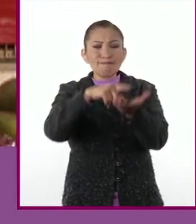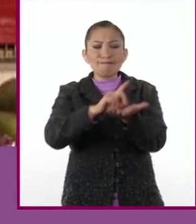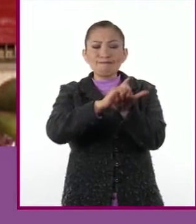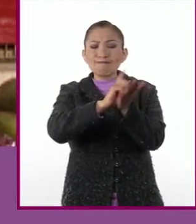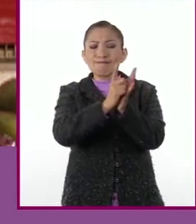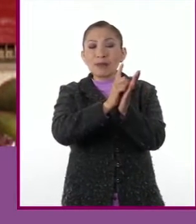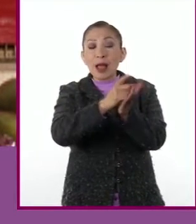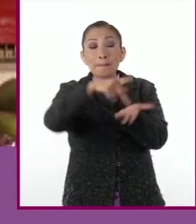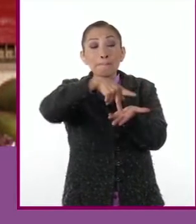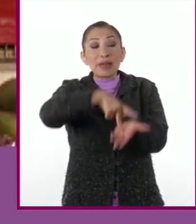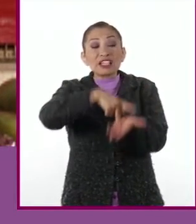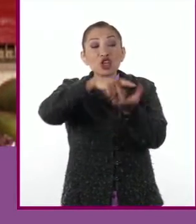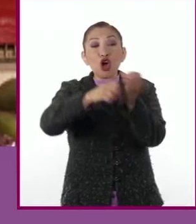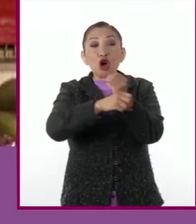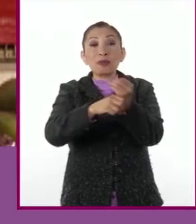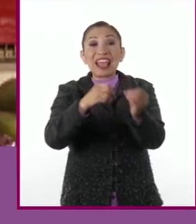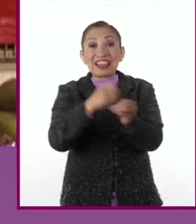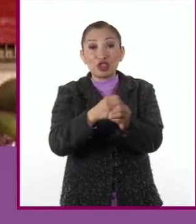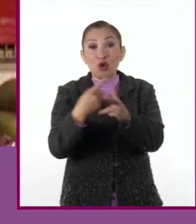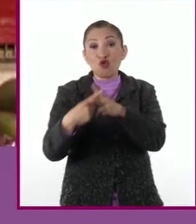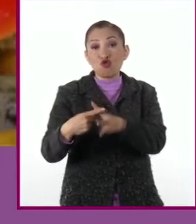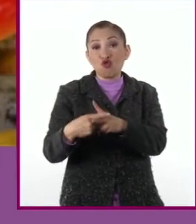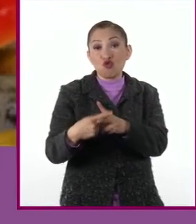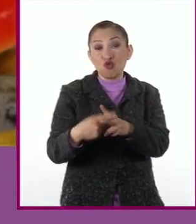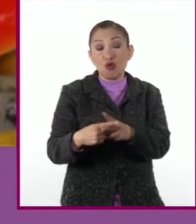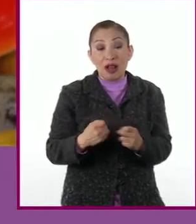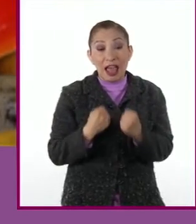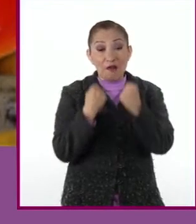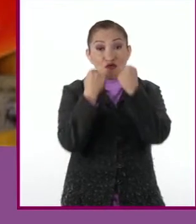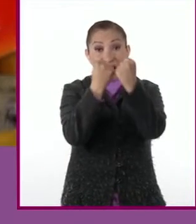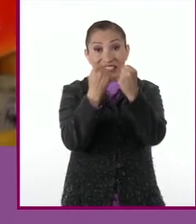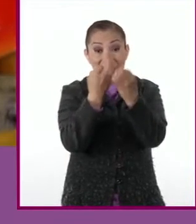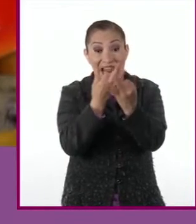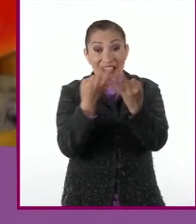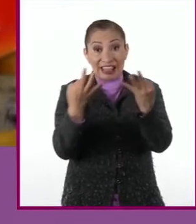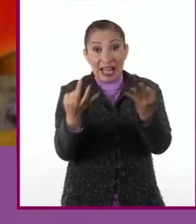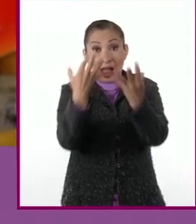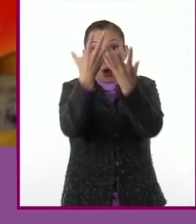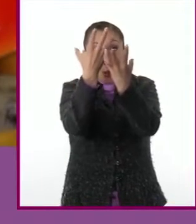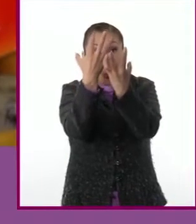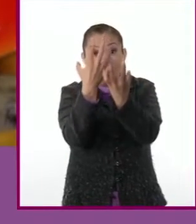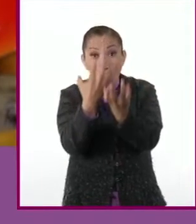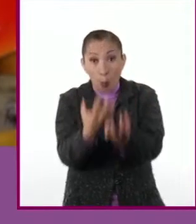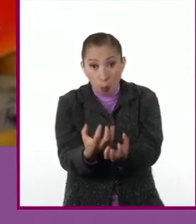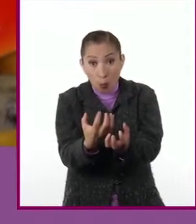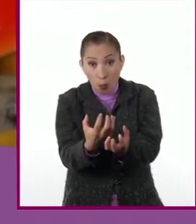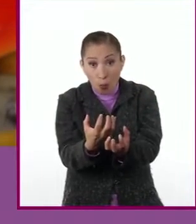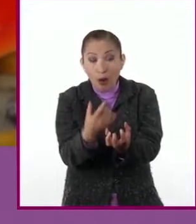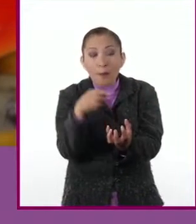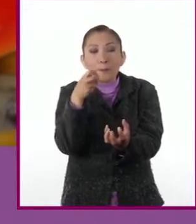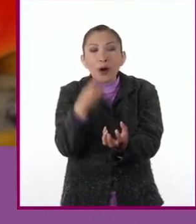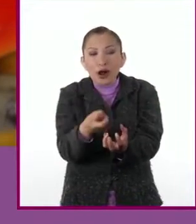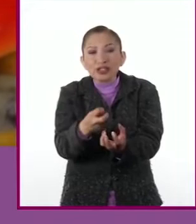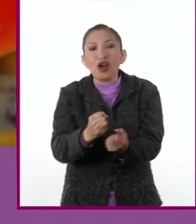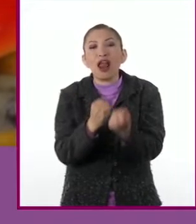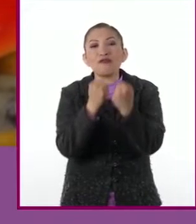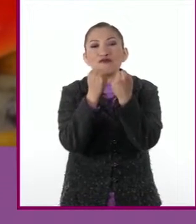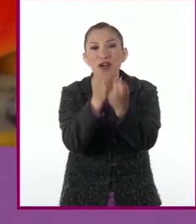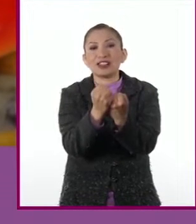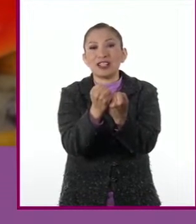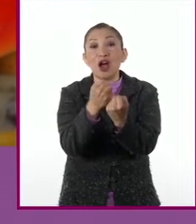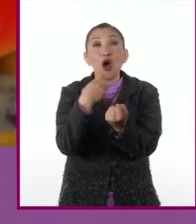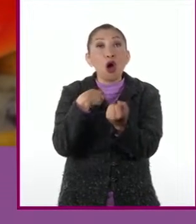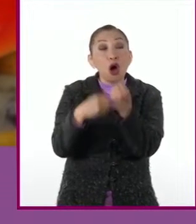el peso de un objeto, es decir, la fuerza con que la Tierra lo jala hacia abajo y por tanto la fuerza con la que